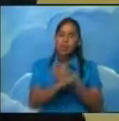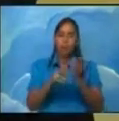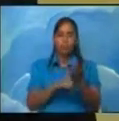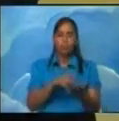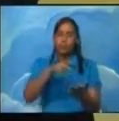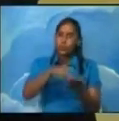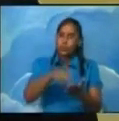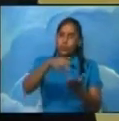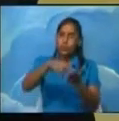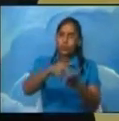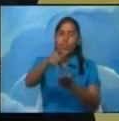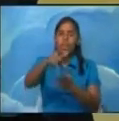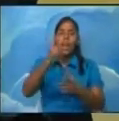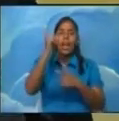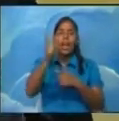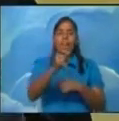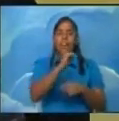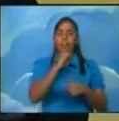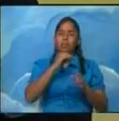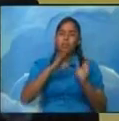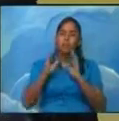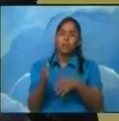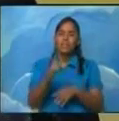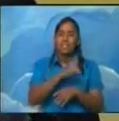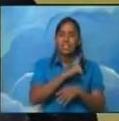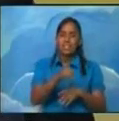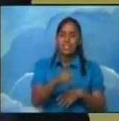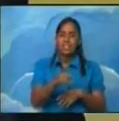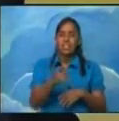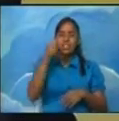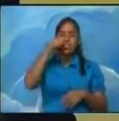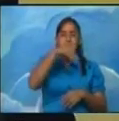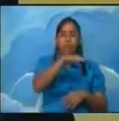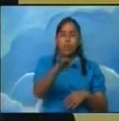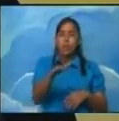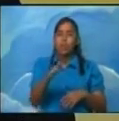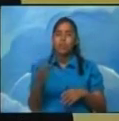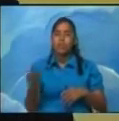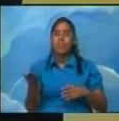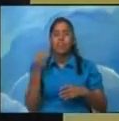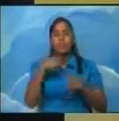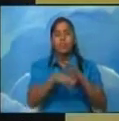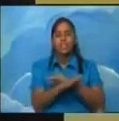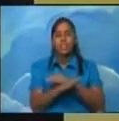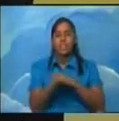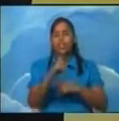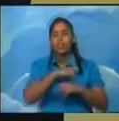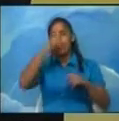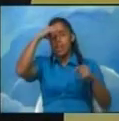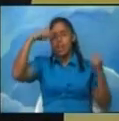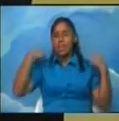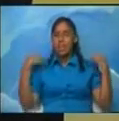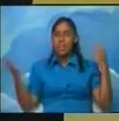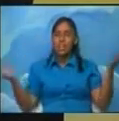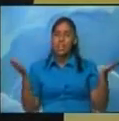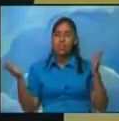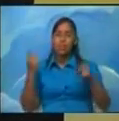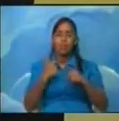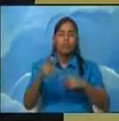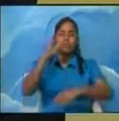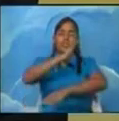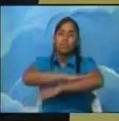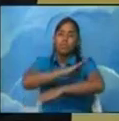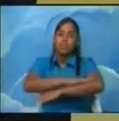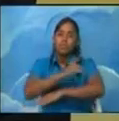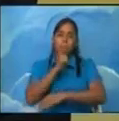ellos, eran parte de ese pueblo que había salido de Egipto, pero se portaron